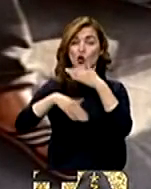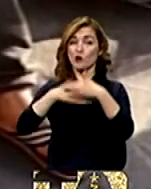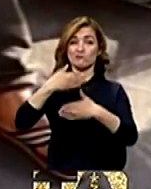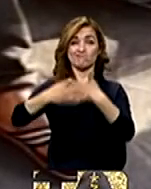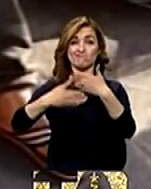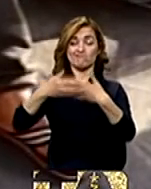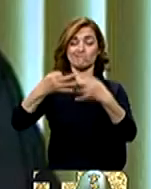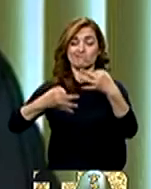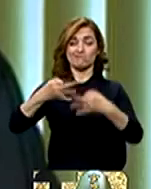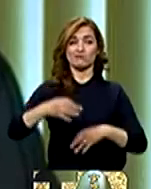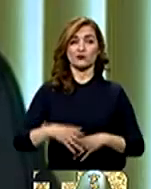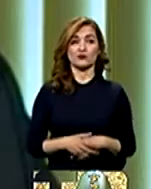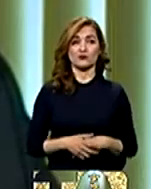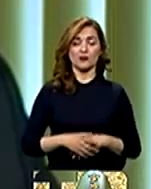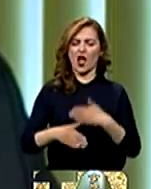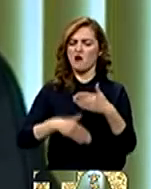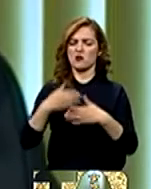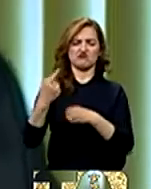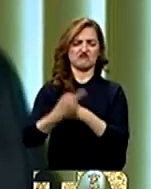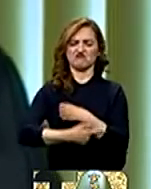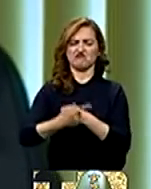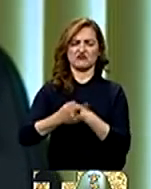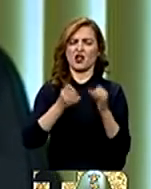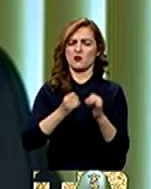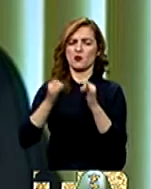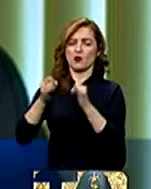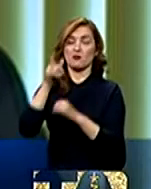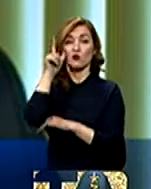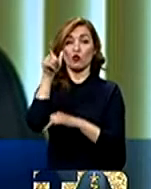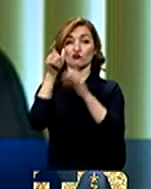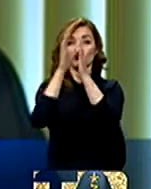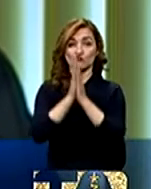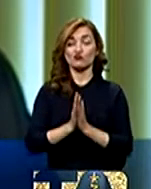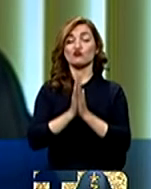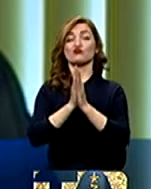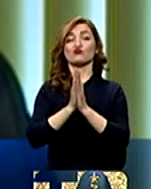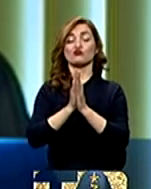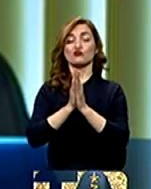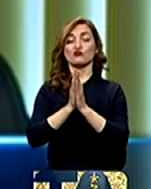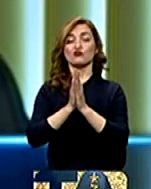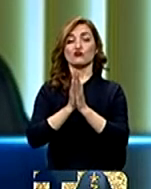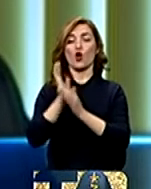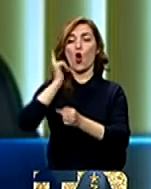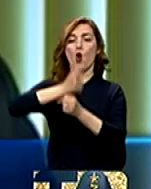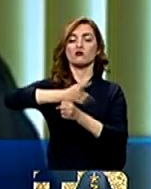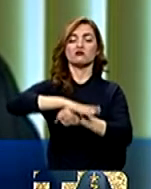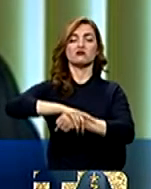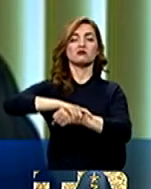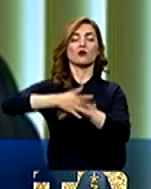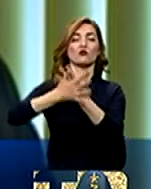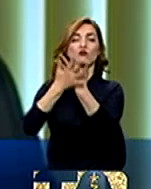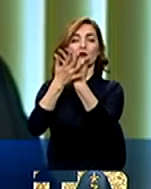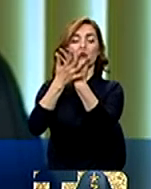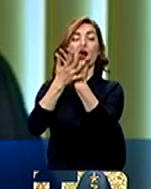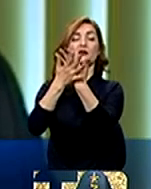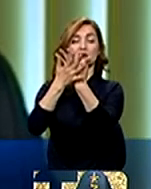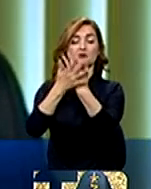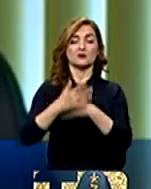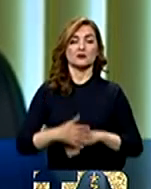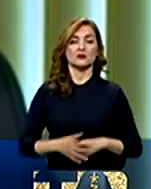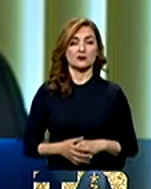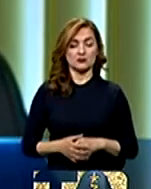Se les realizó la respectiva audiencia de formulación de cargos. Fiscalía solicitó en su momento oportuno las órdenes de prisión preventiva como medida cautelar que han